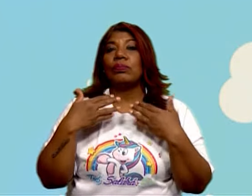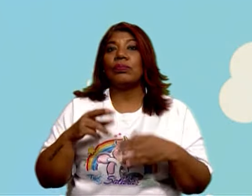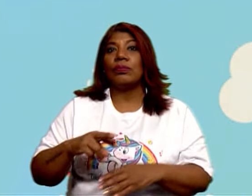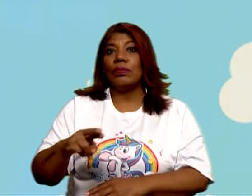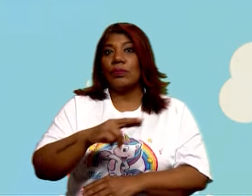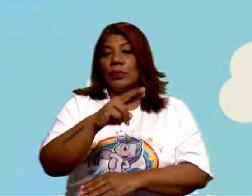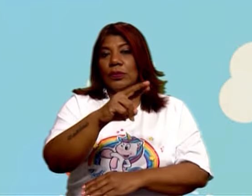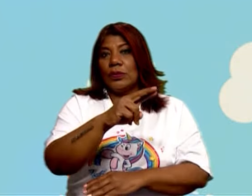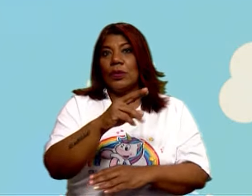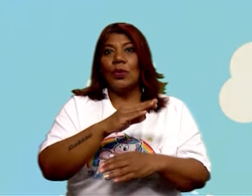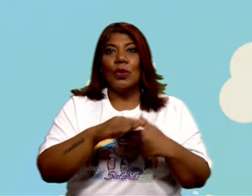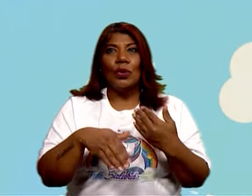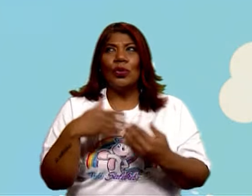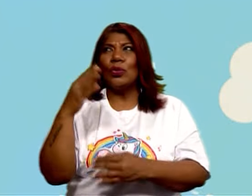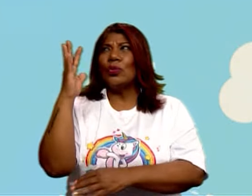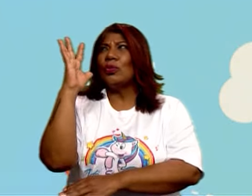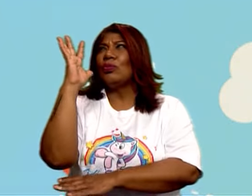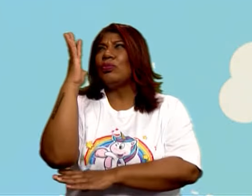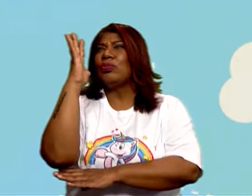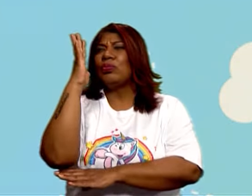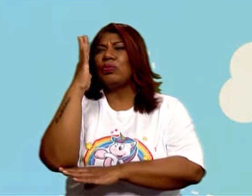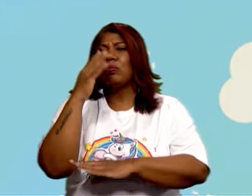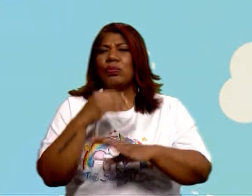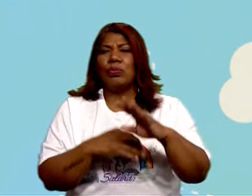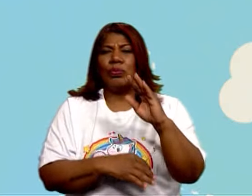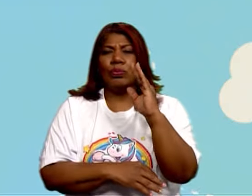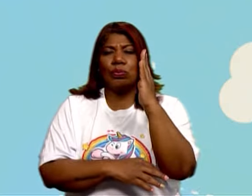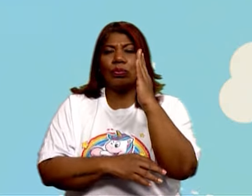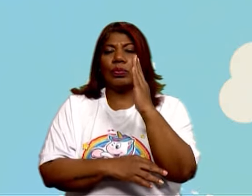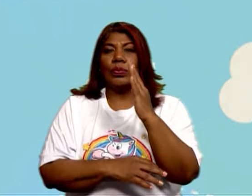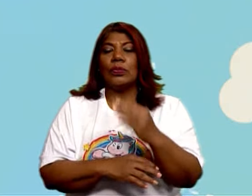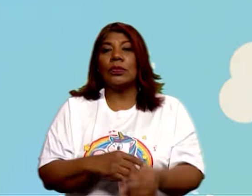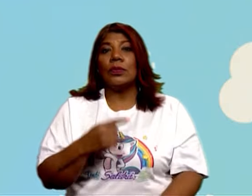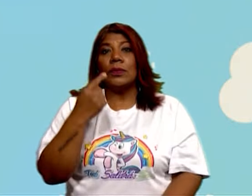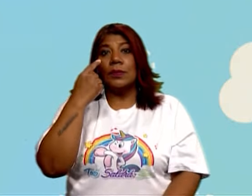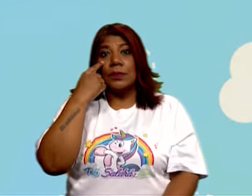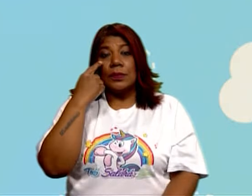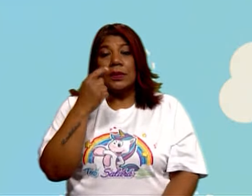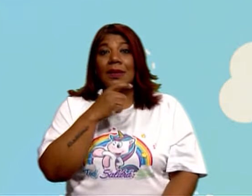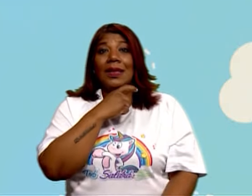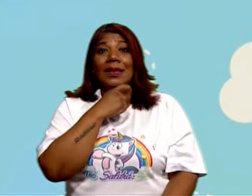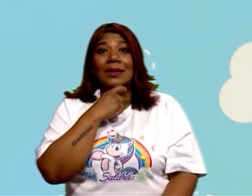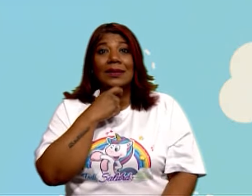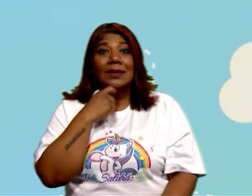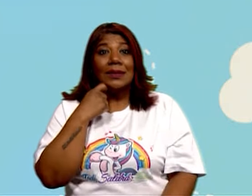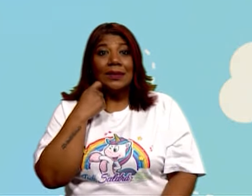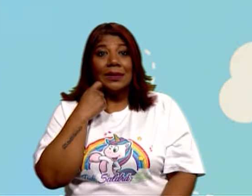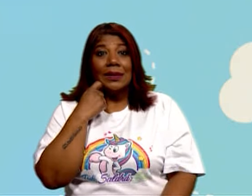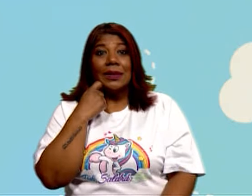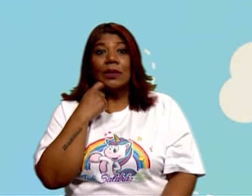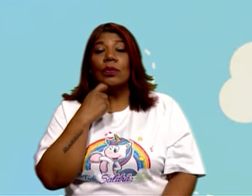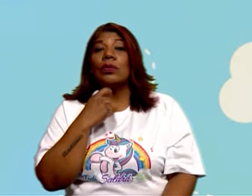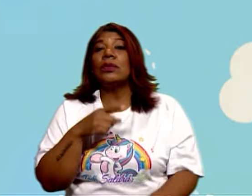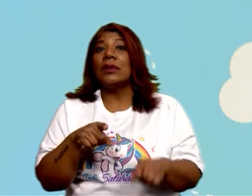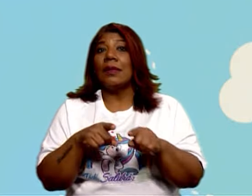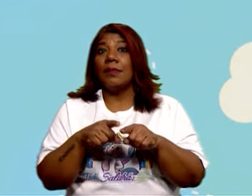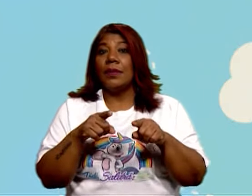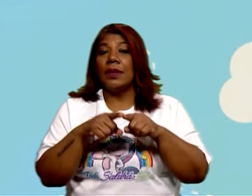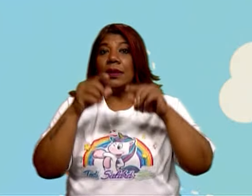la vegetación. Los tipos de clima son tropicales secos o áridos, templados y